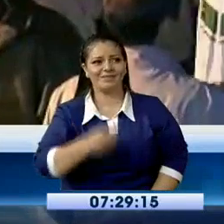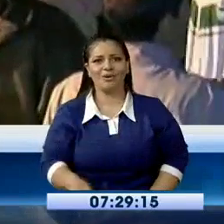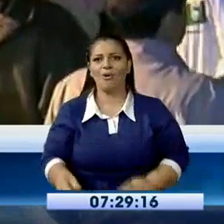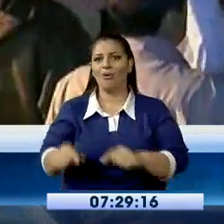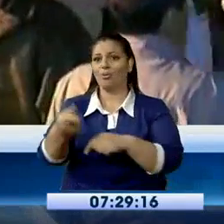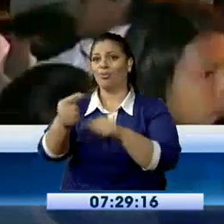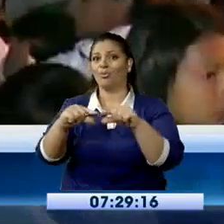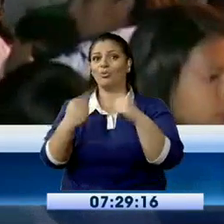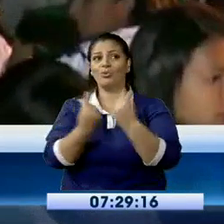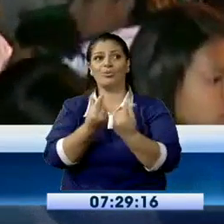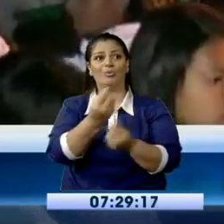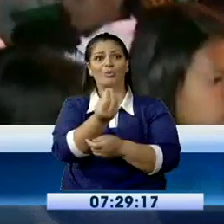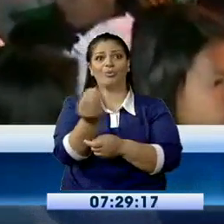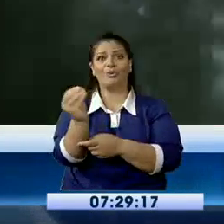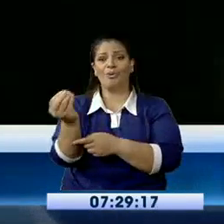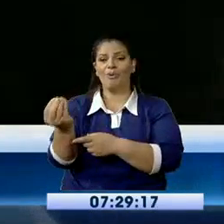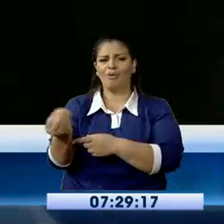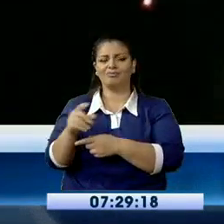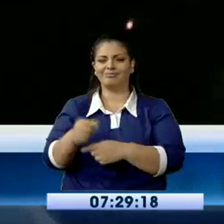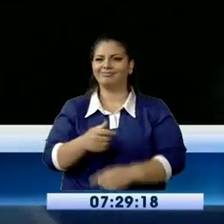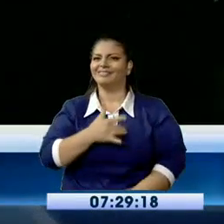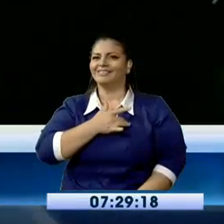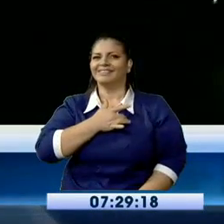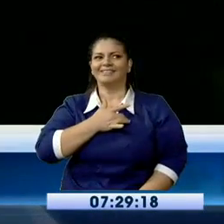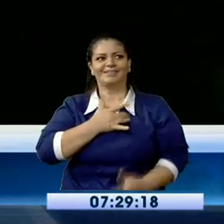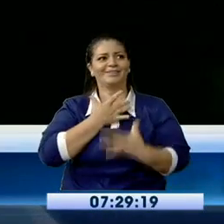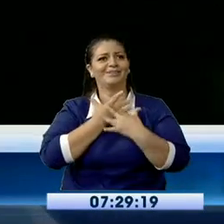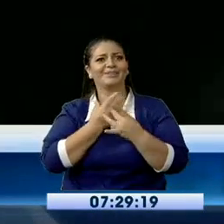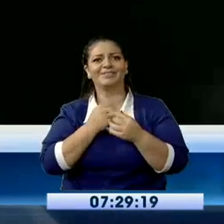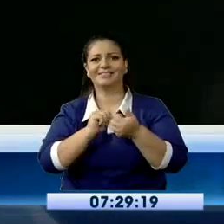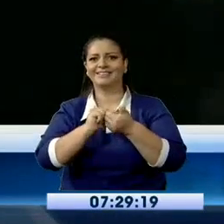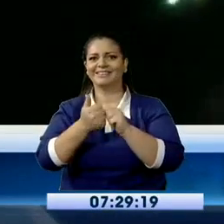competitivas con miras a eventos internacionales y olímpicos.